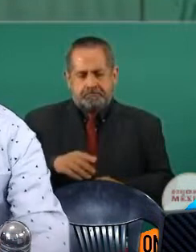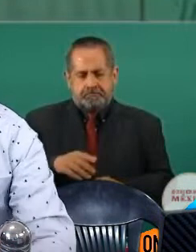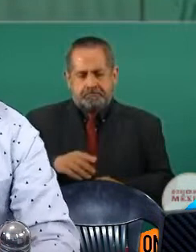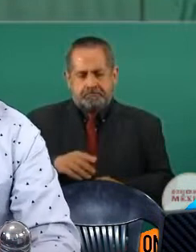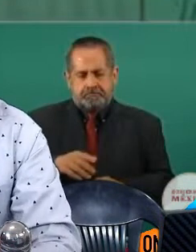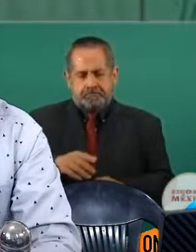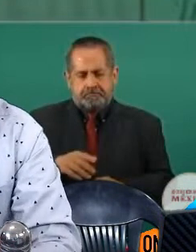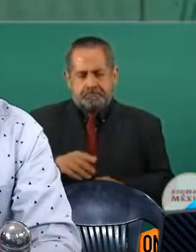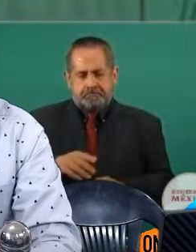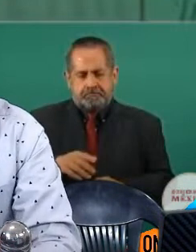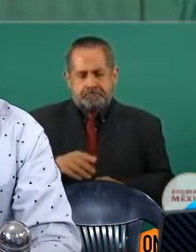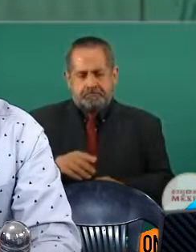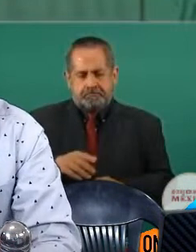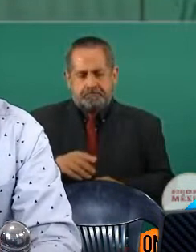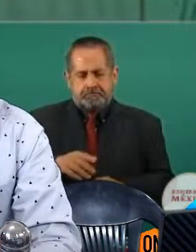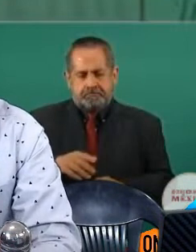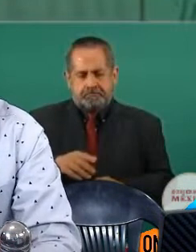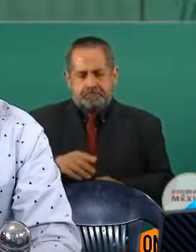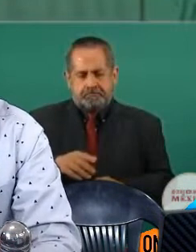el próximo